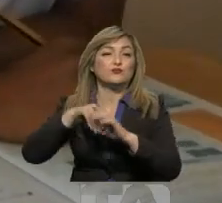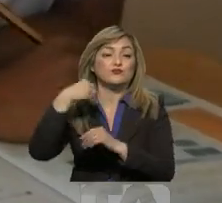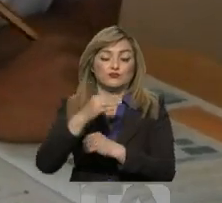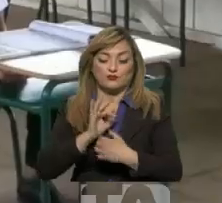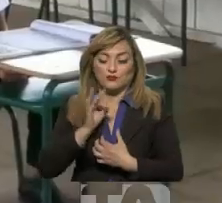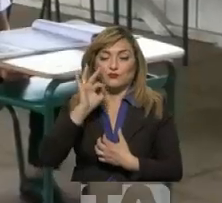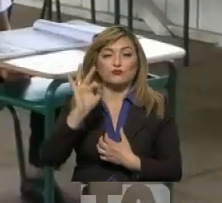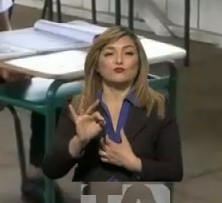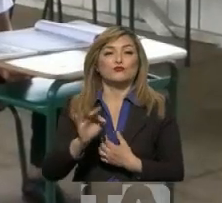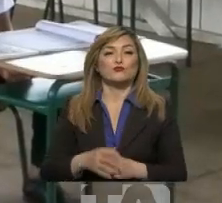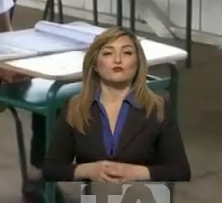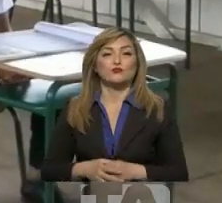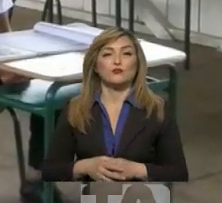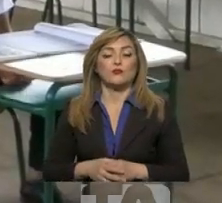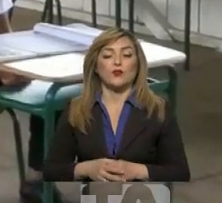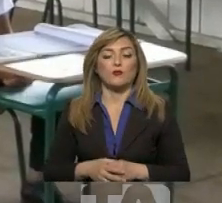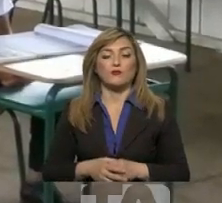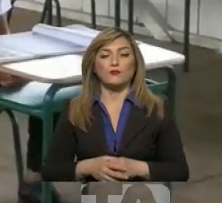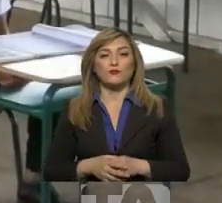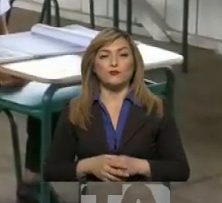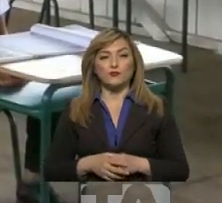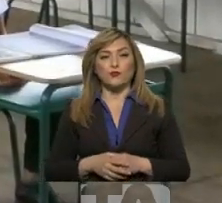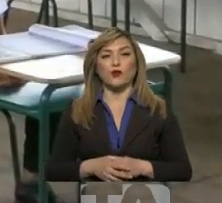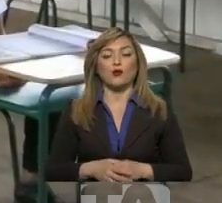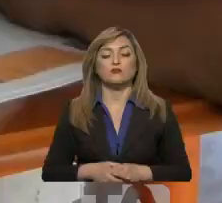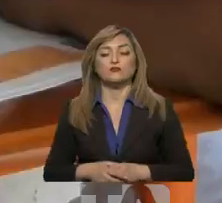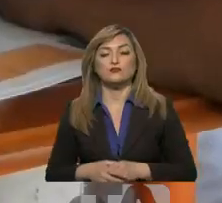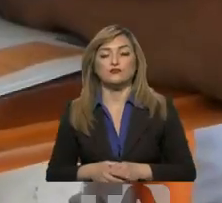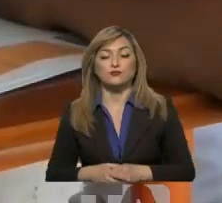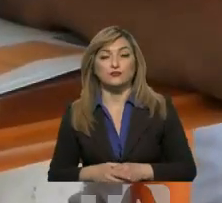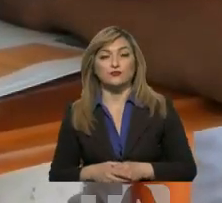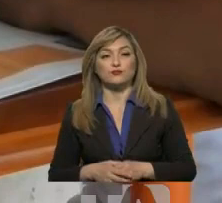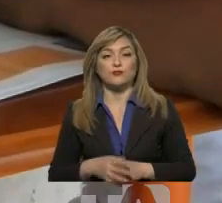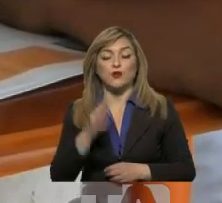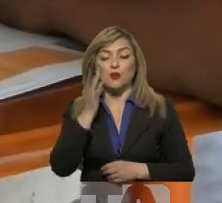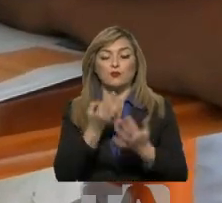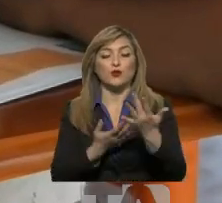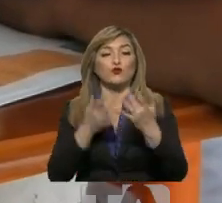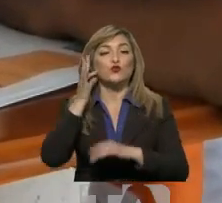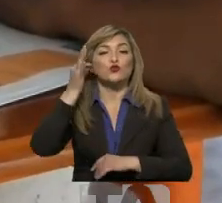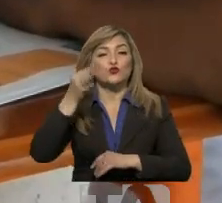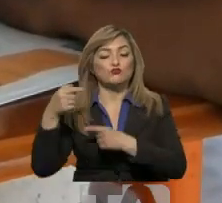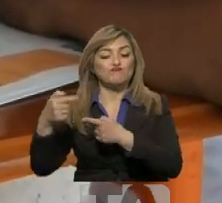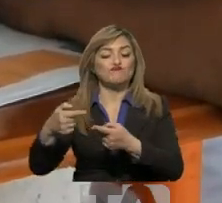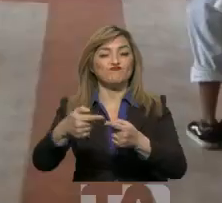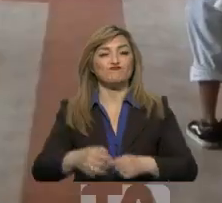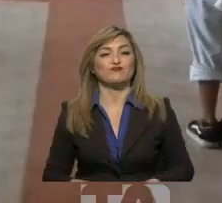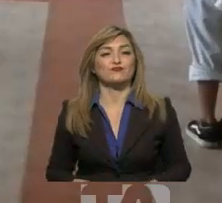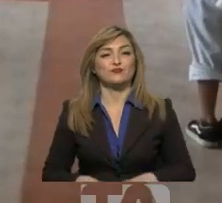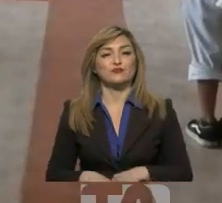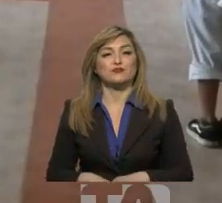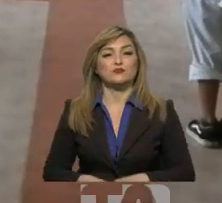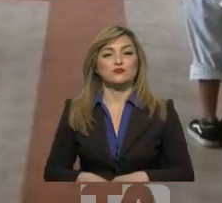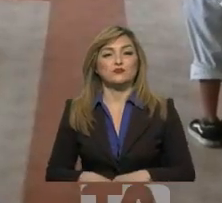de pandemia trata de sobrevivir como esperanza para las futuras generaciones. En el cantón Sucúa, provincia de Morona,